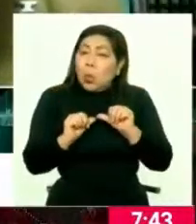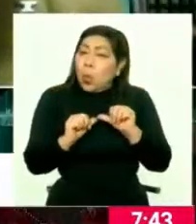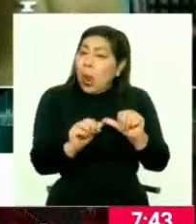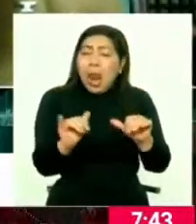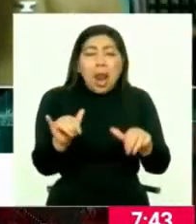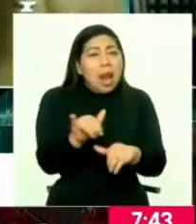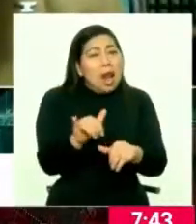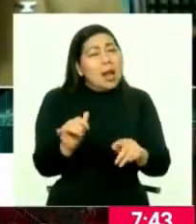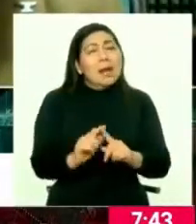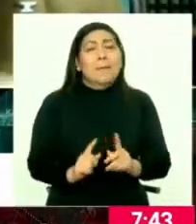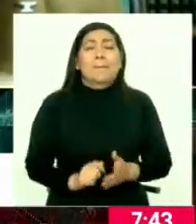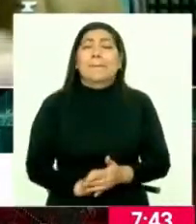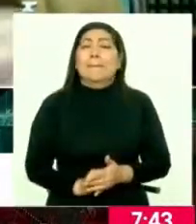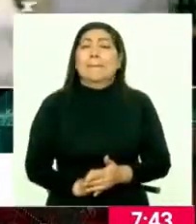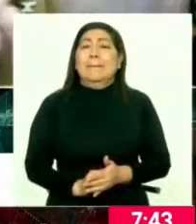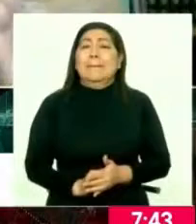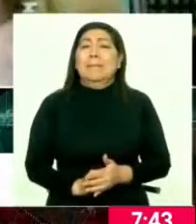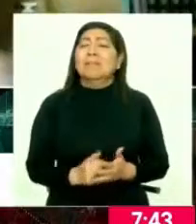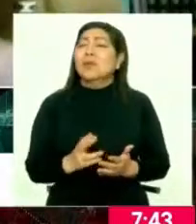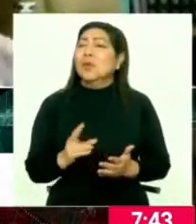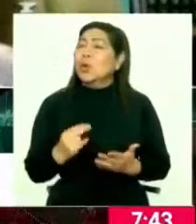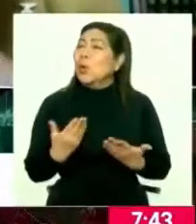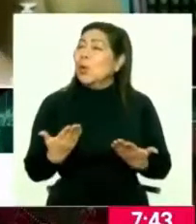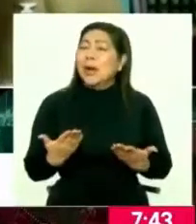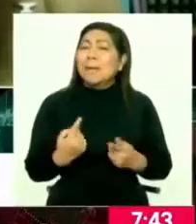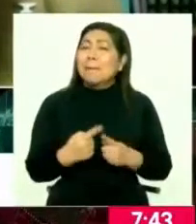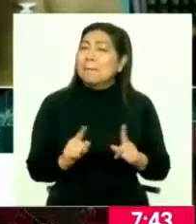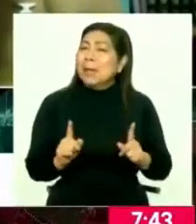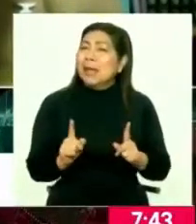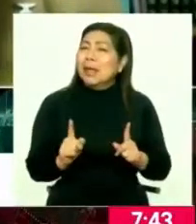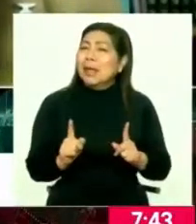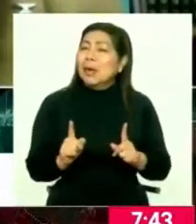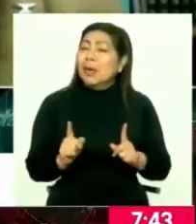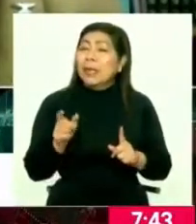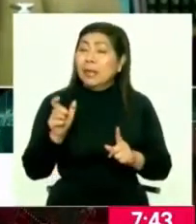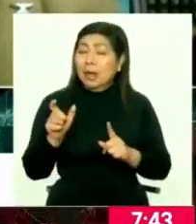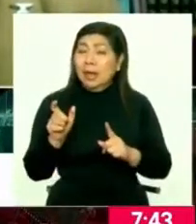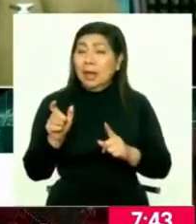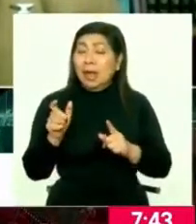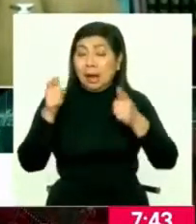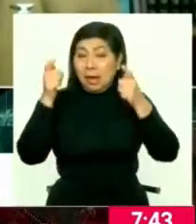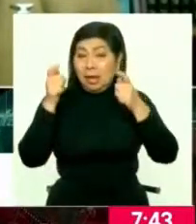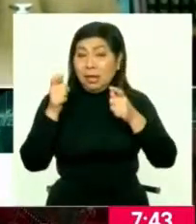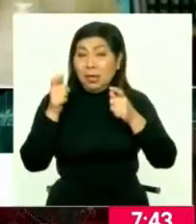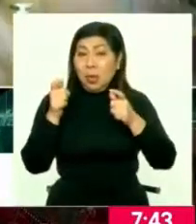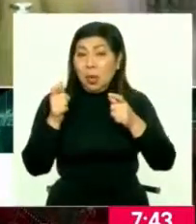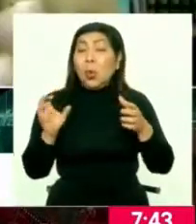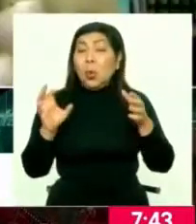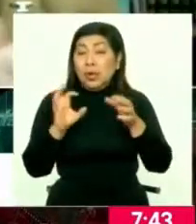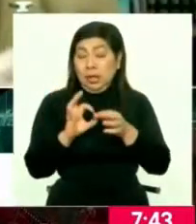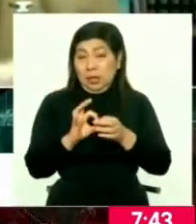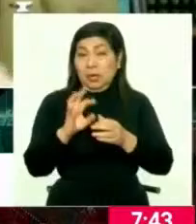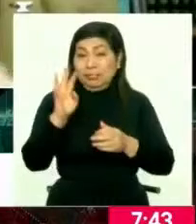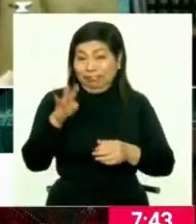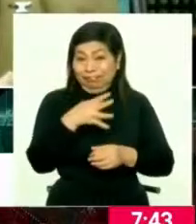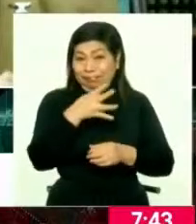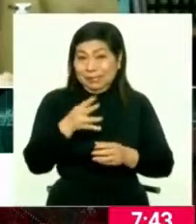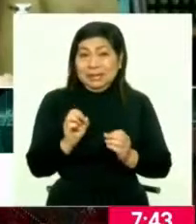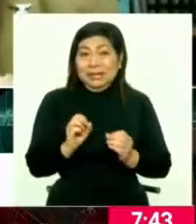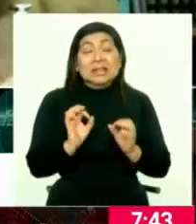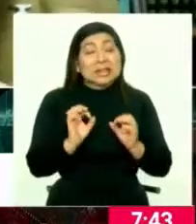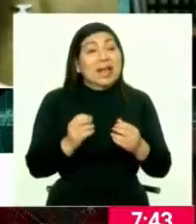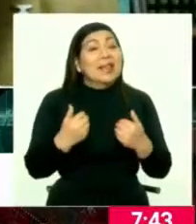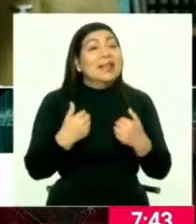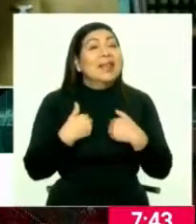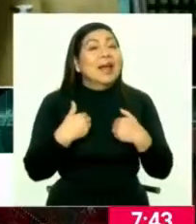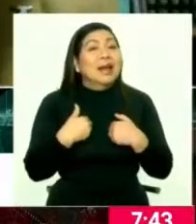mantiene y no allí, pero al interior del Reino Unido, por ejemplo, el rey sí